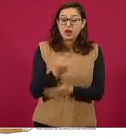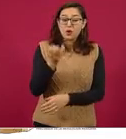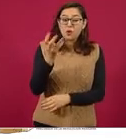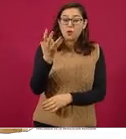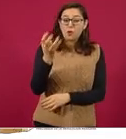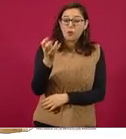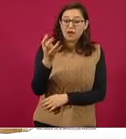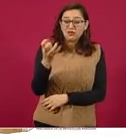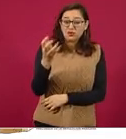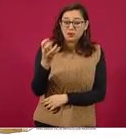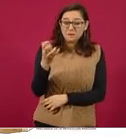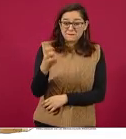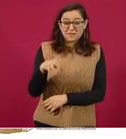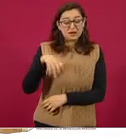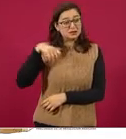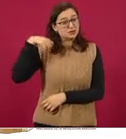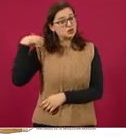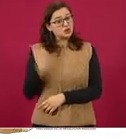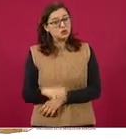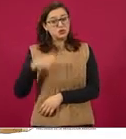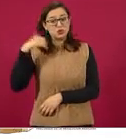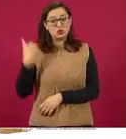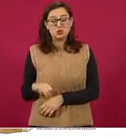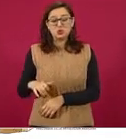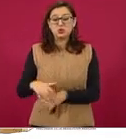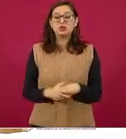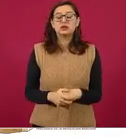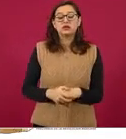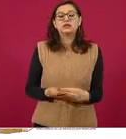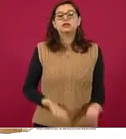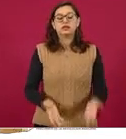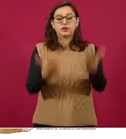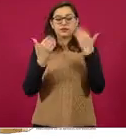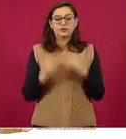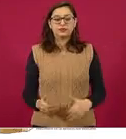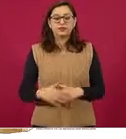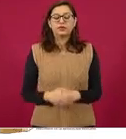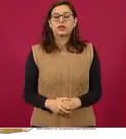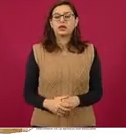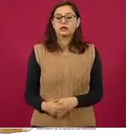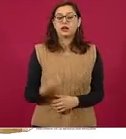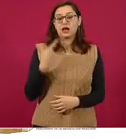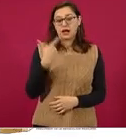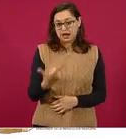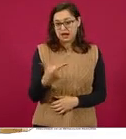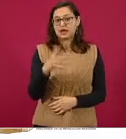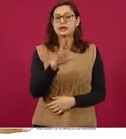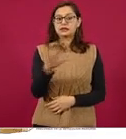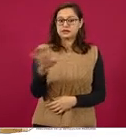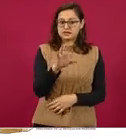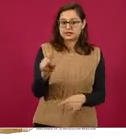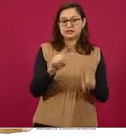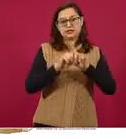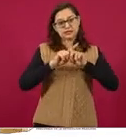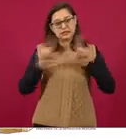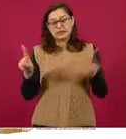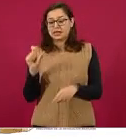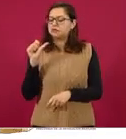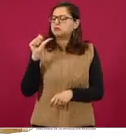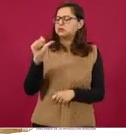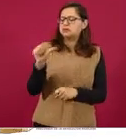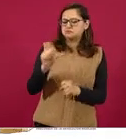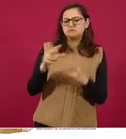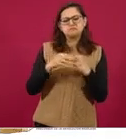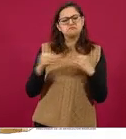angelitos, por eso se subieron los precios. G500, en cambio, con un margen de 16